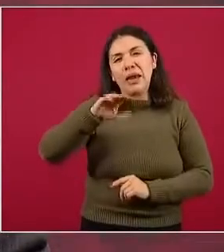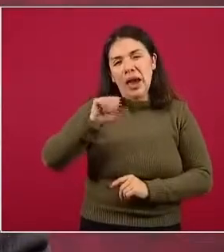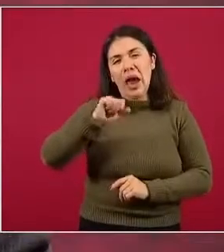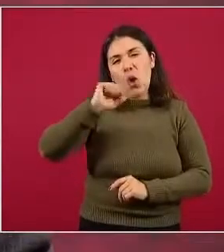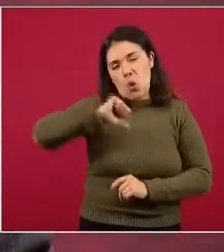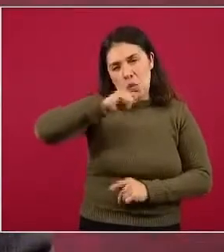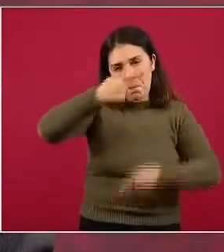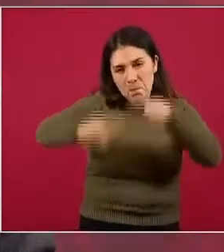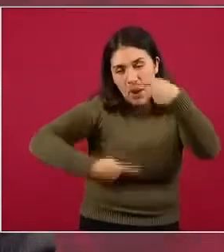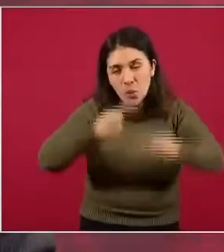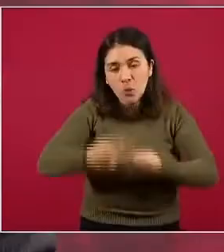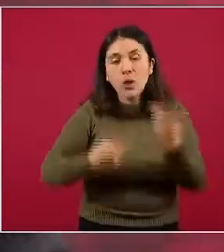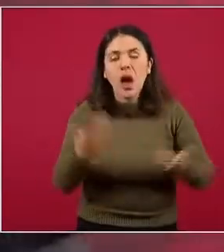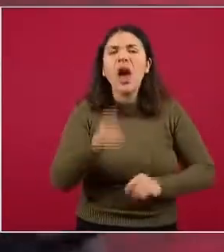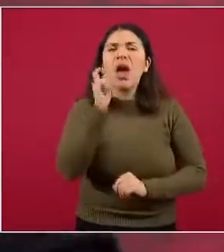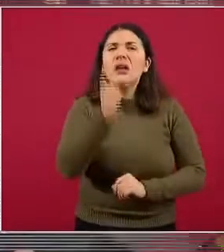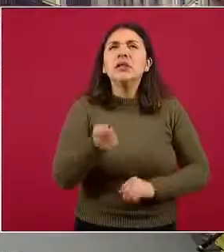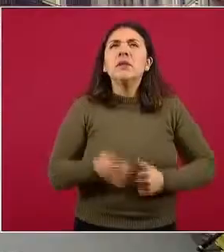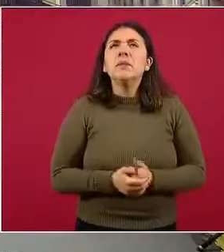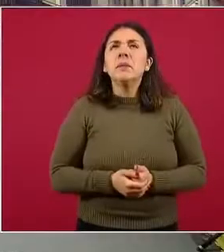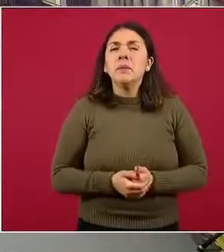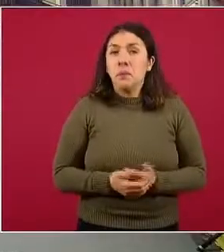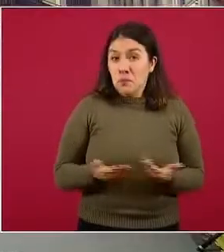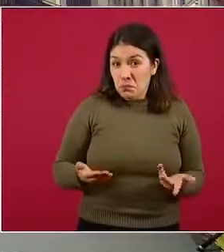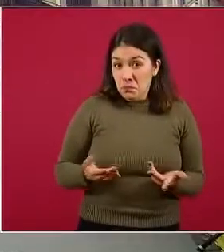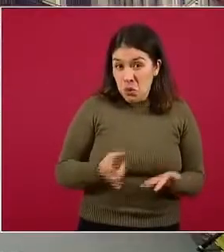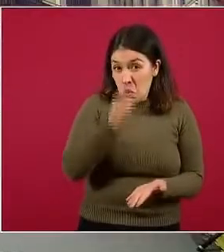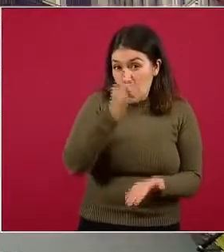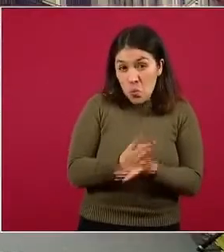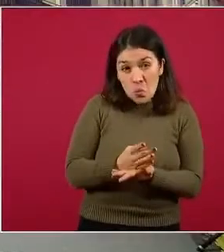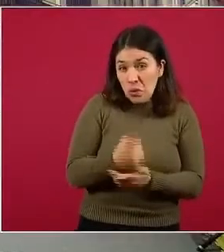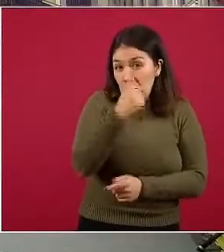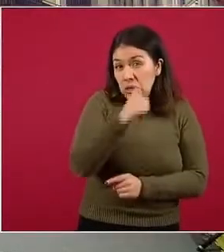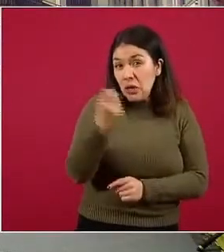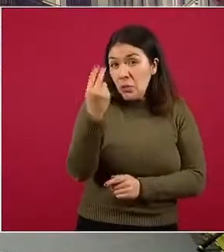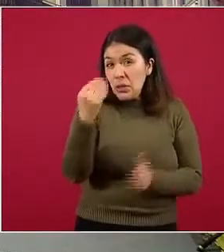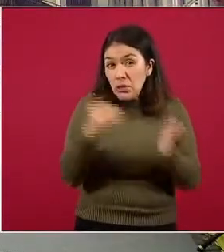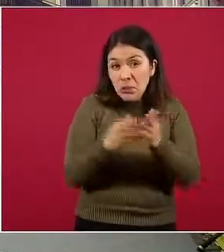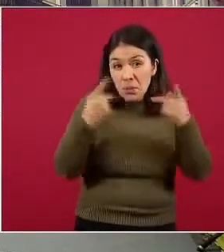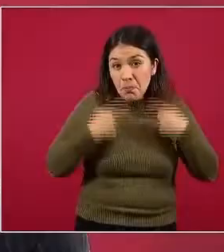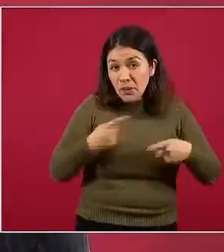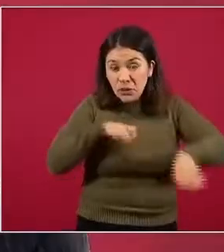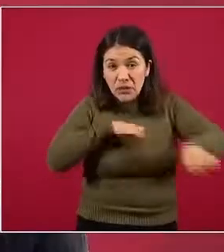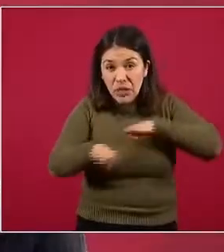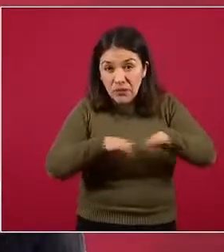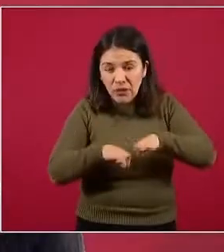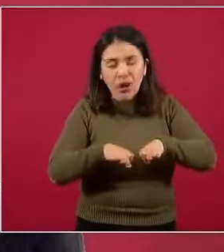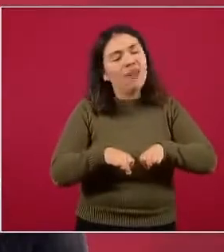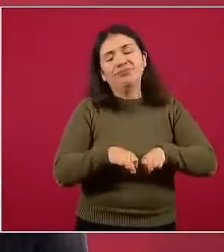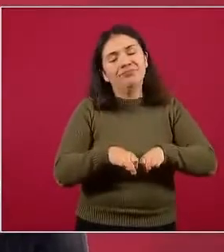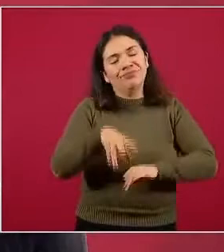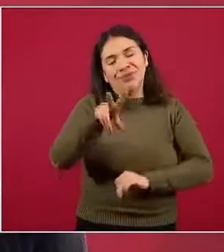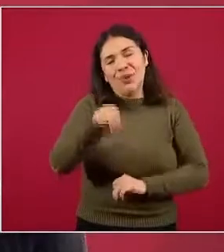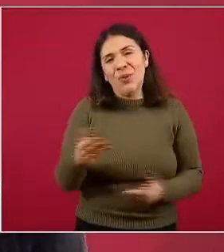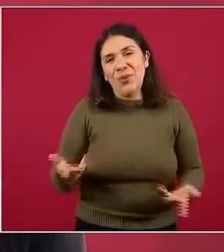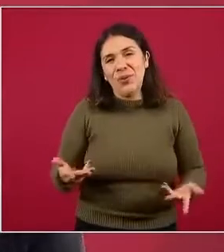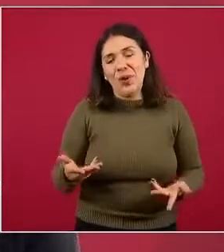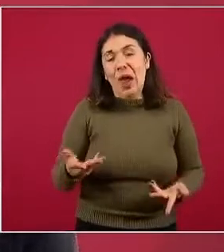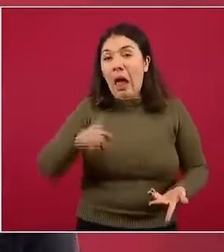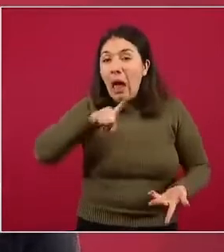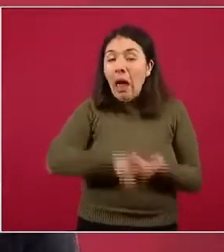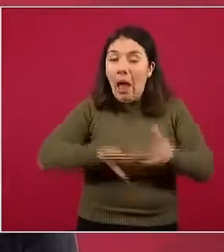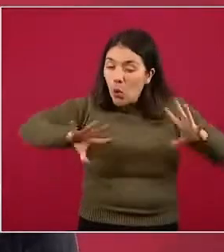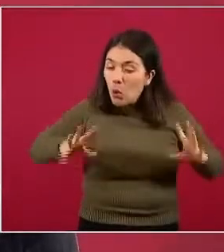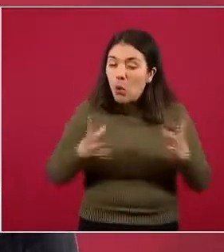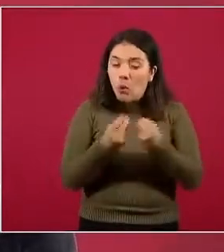la verbalice, es ¿a poco solo son 125,000 trabajadores? La respuesta es no. El